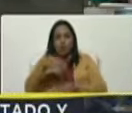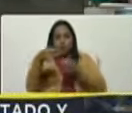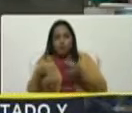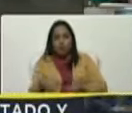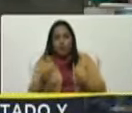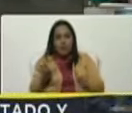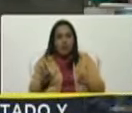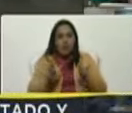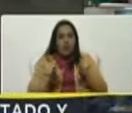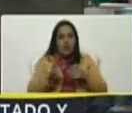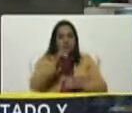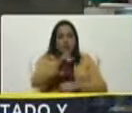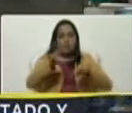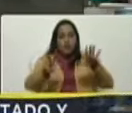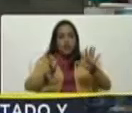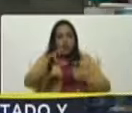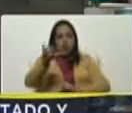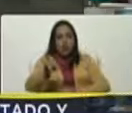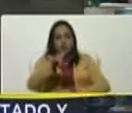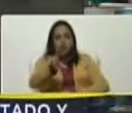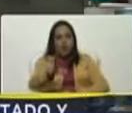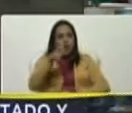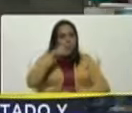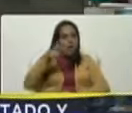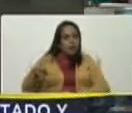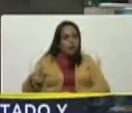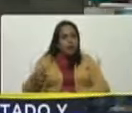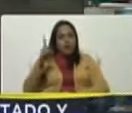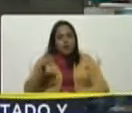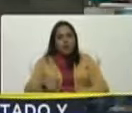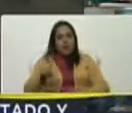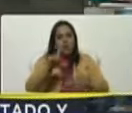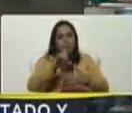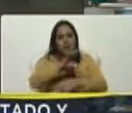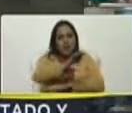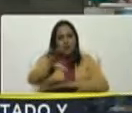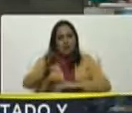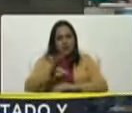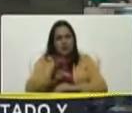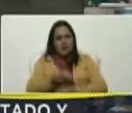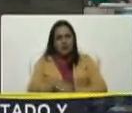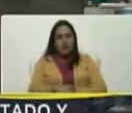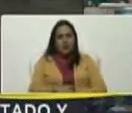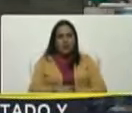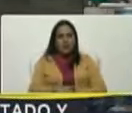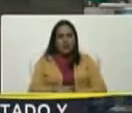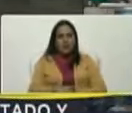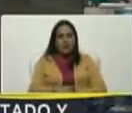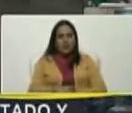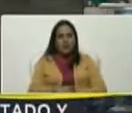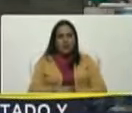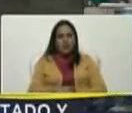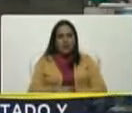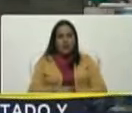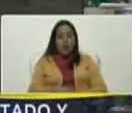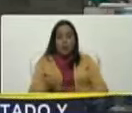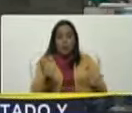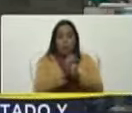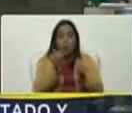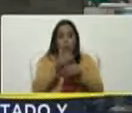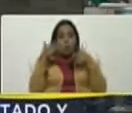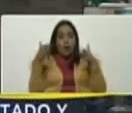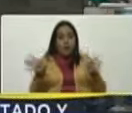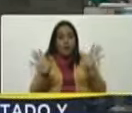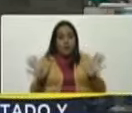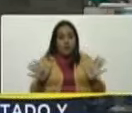El pueblo de América Latina y el Caribe van a tratar de celebrar una gran victoria de